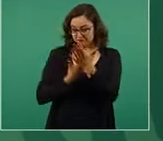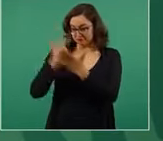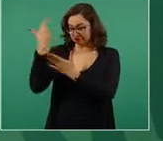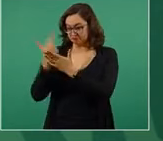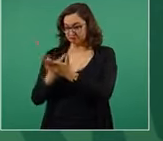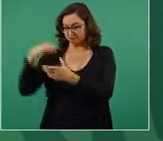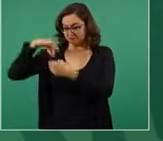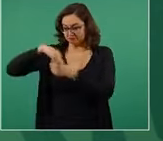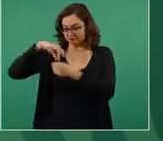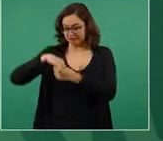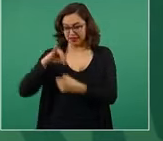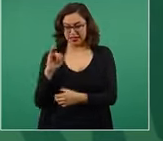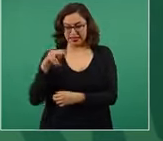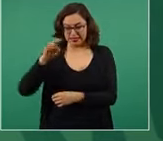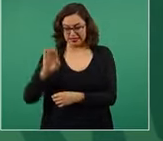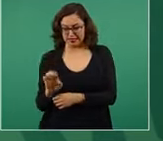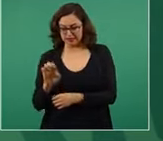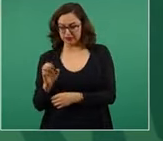en una